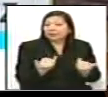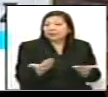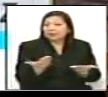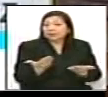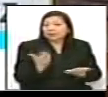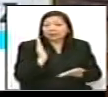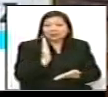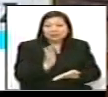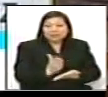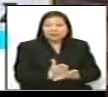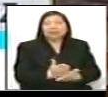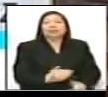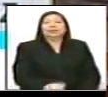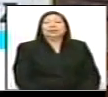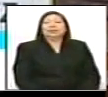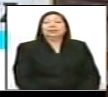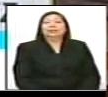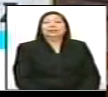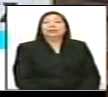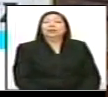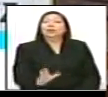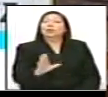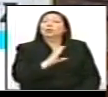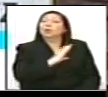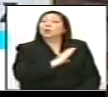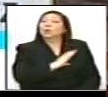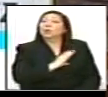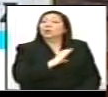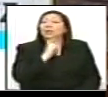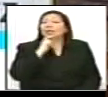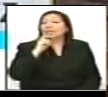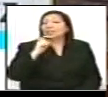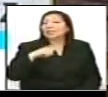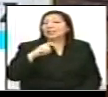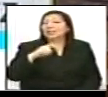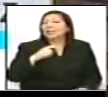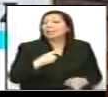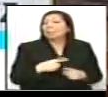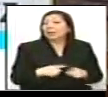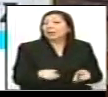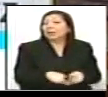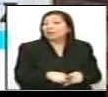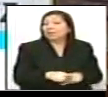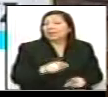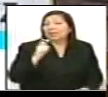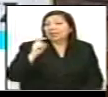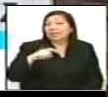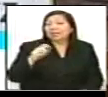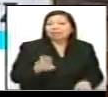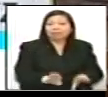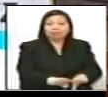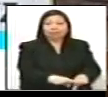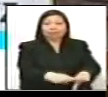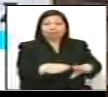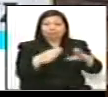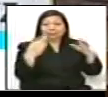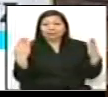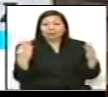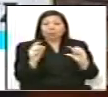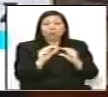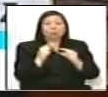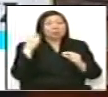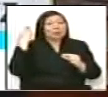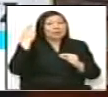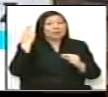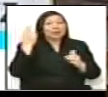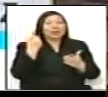establecer sanciones, de que tipificar conductas es necesario, pero también es necesario abrir las cuentas de los